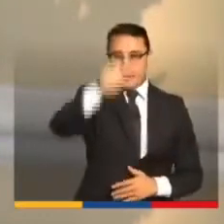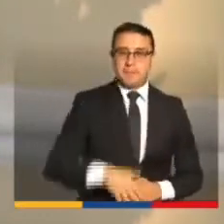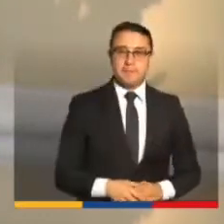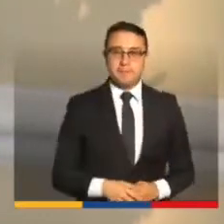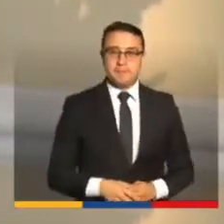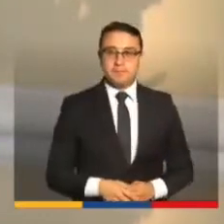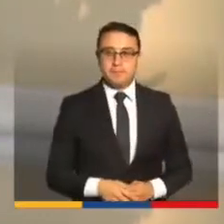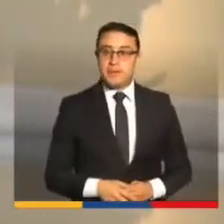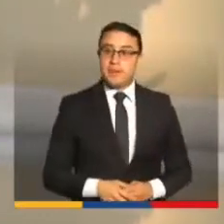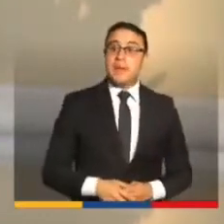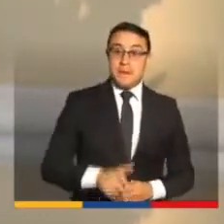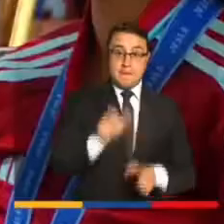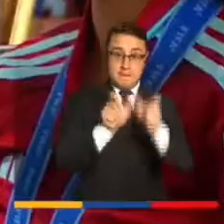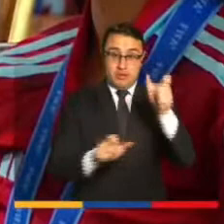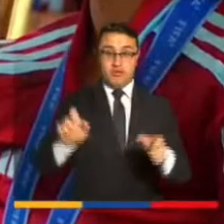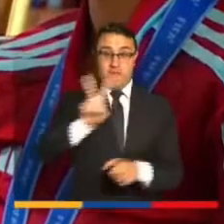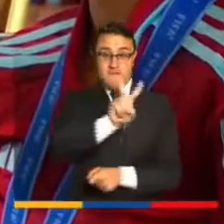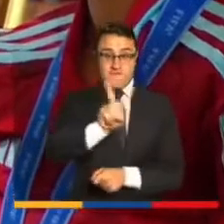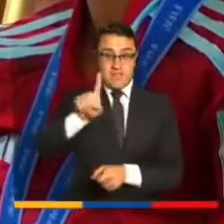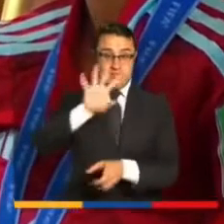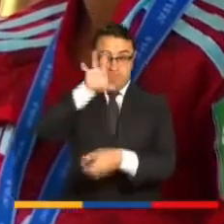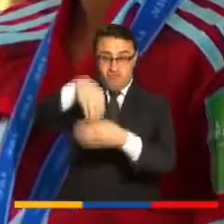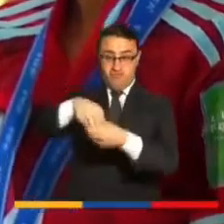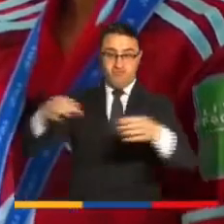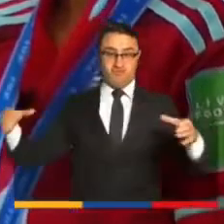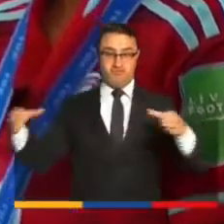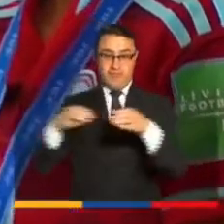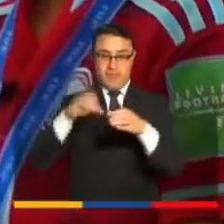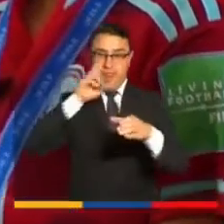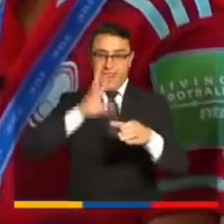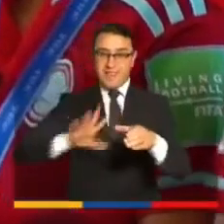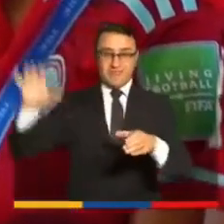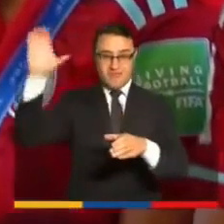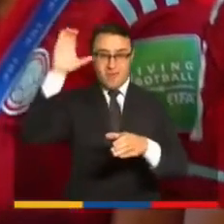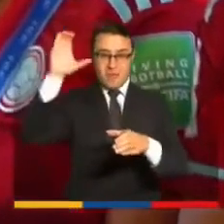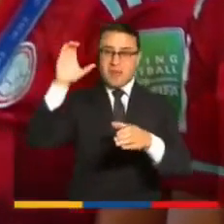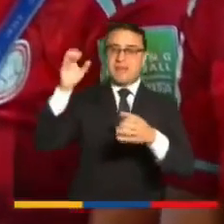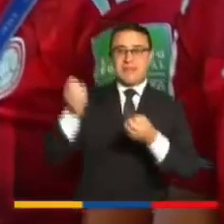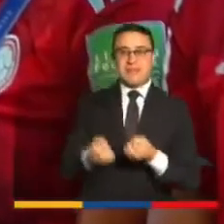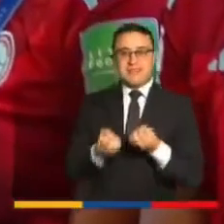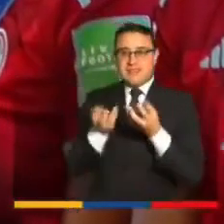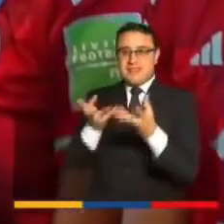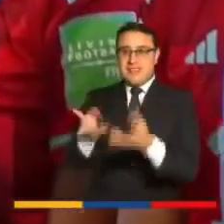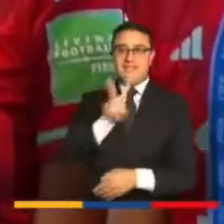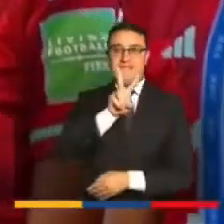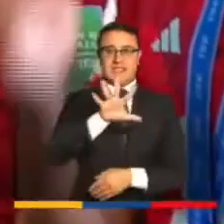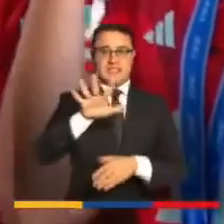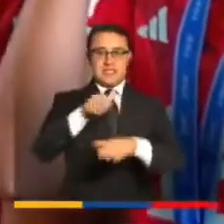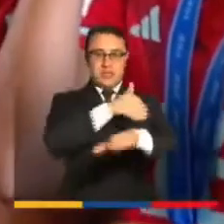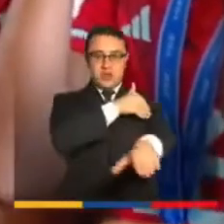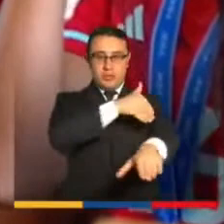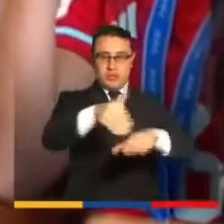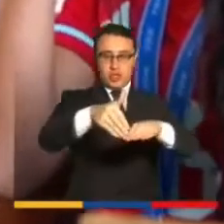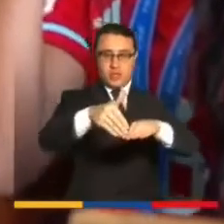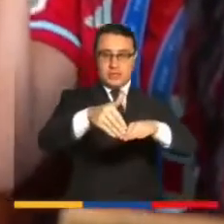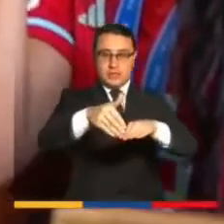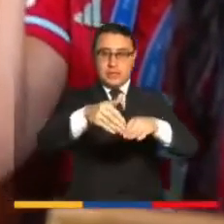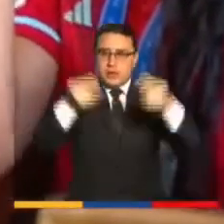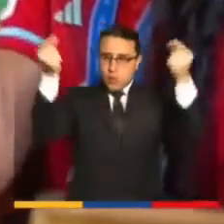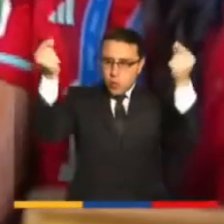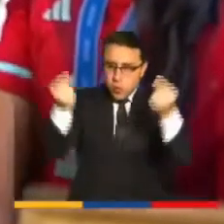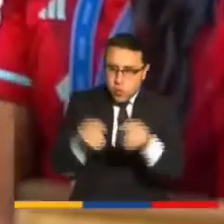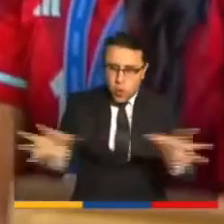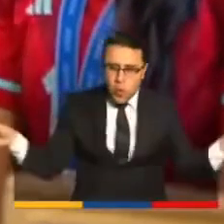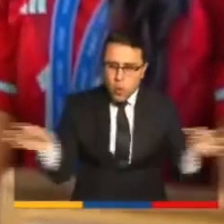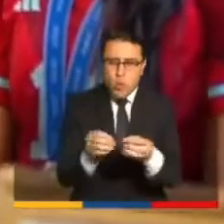una de las 21 integrantes del plantel nacional le será otorgada una suma de 25 millones de pesos para un total en conjunto